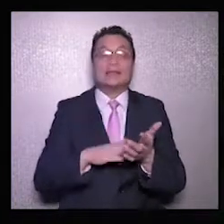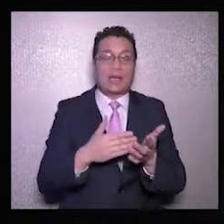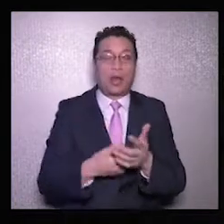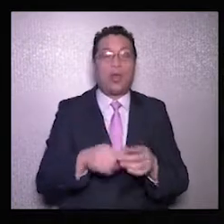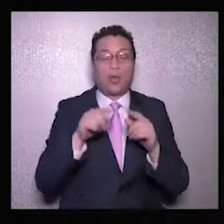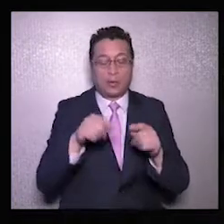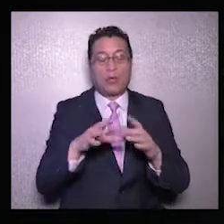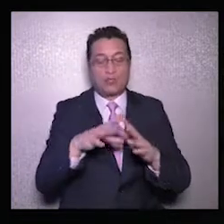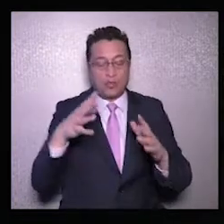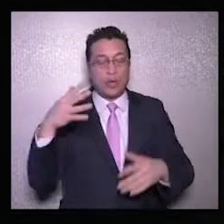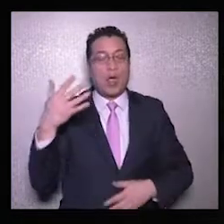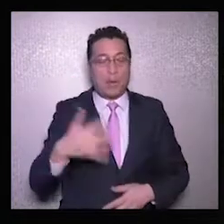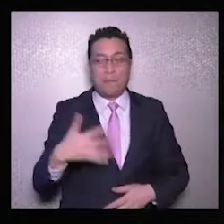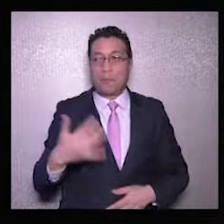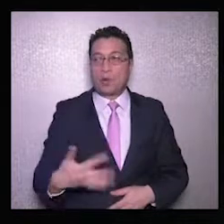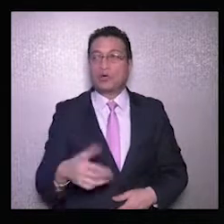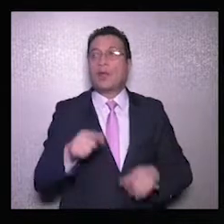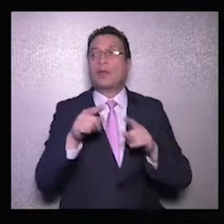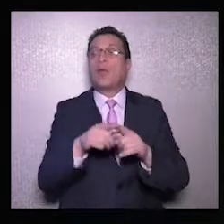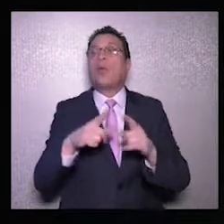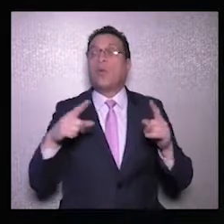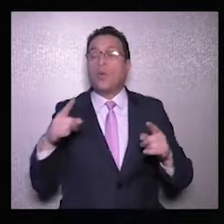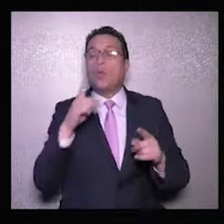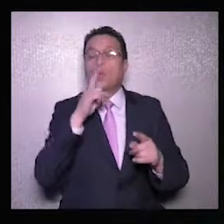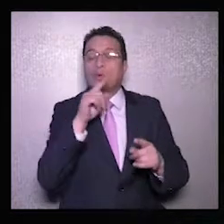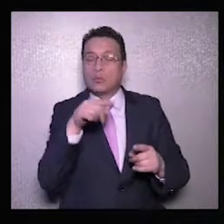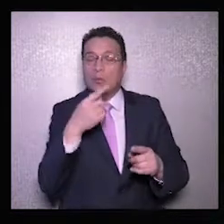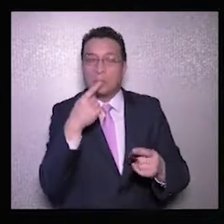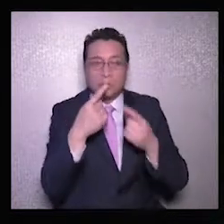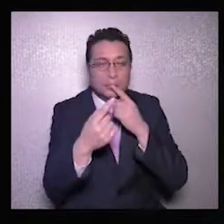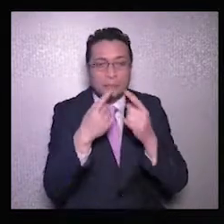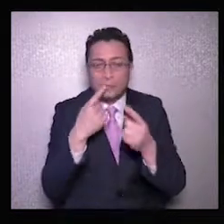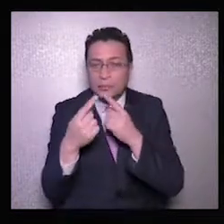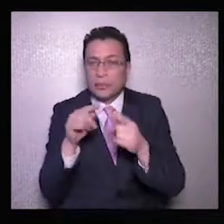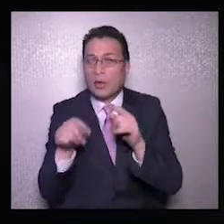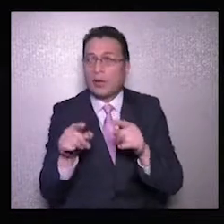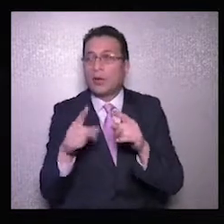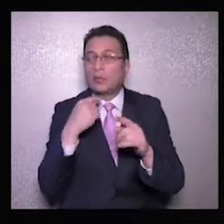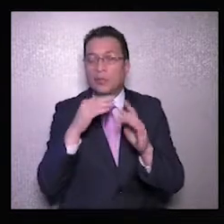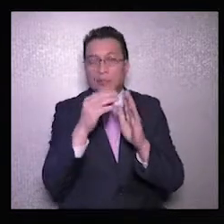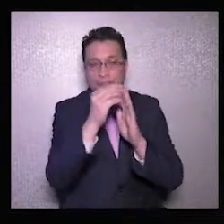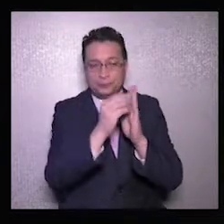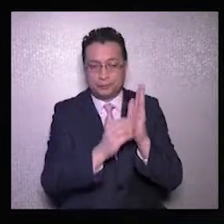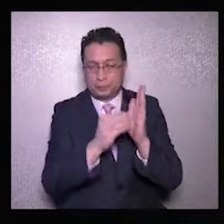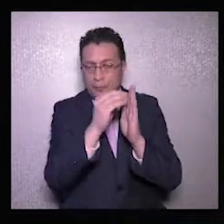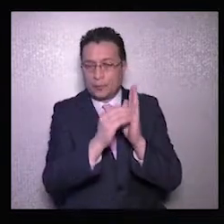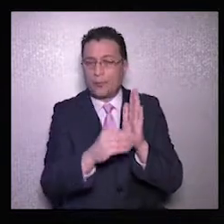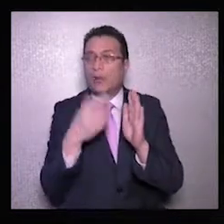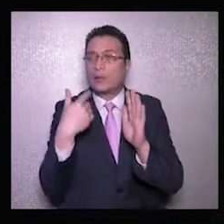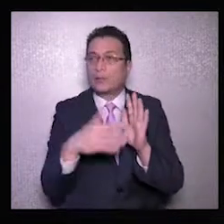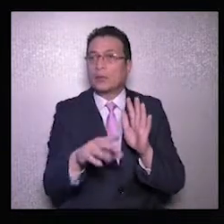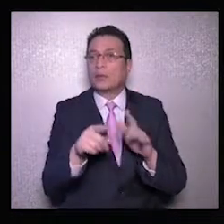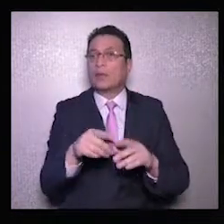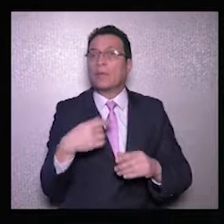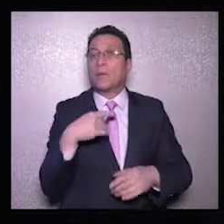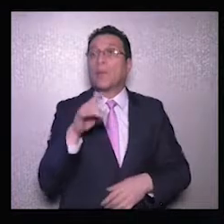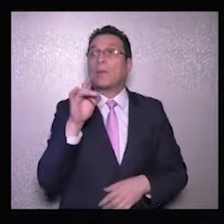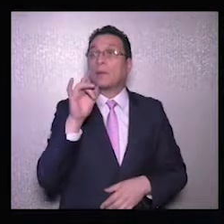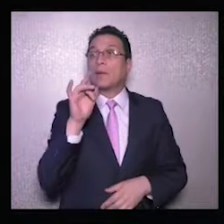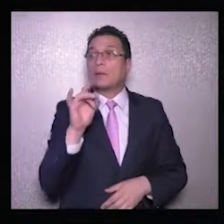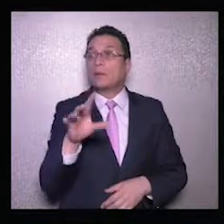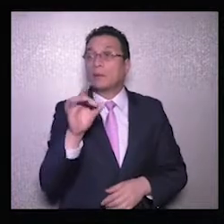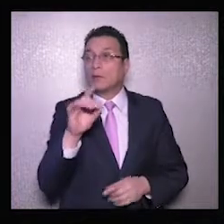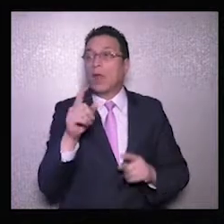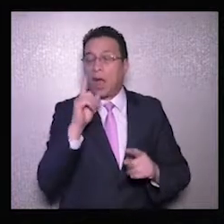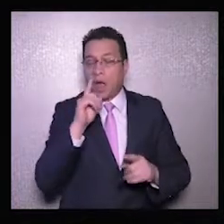siendo de altísima importancia. En la última CEPTA, revisando ayer las láminas, si bien cae la